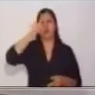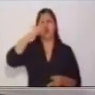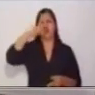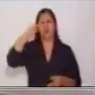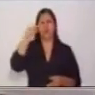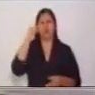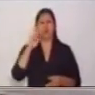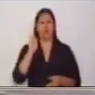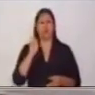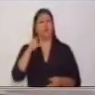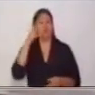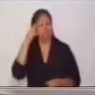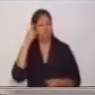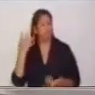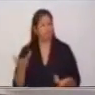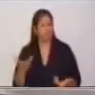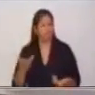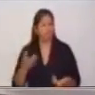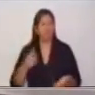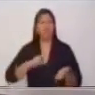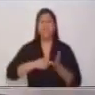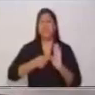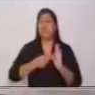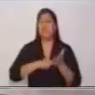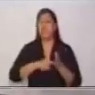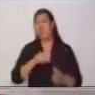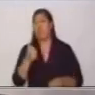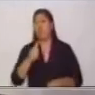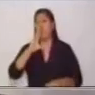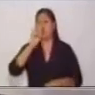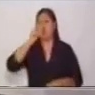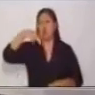¿Te recuerdas qué es el significado connotativo?